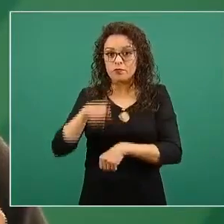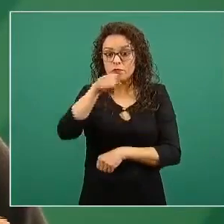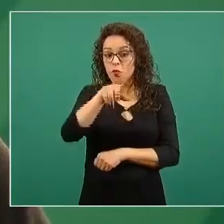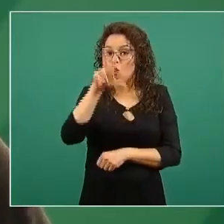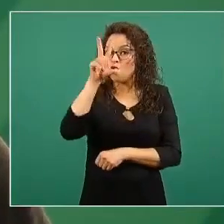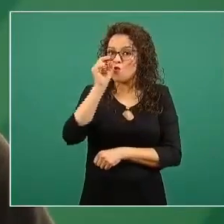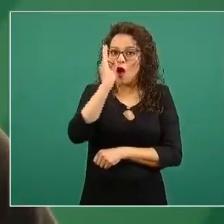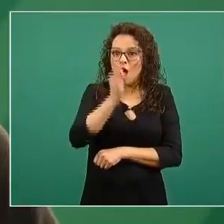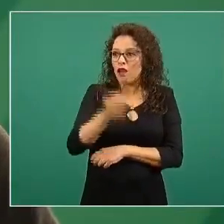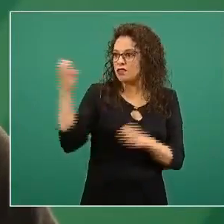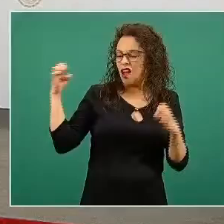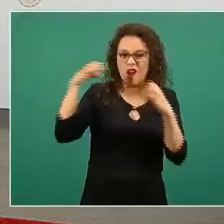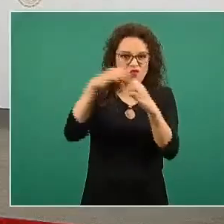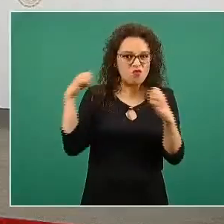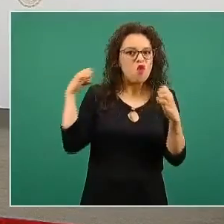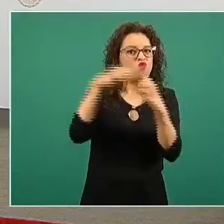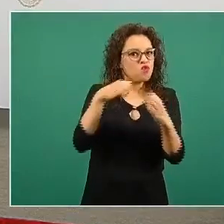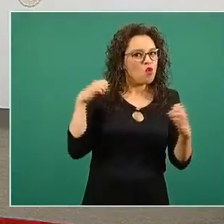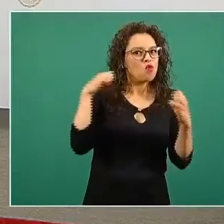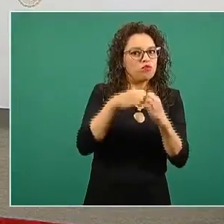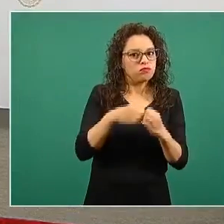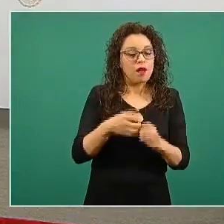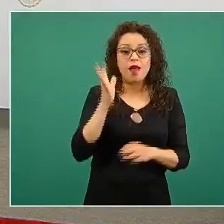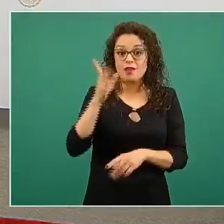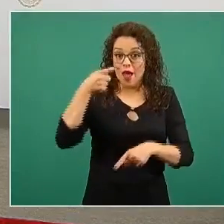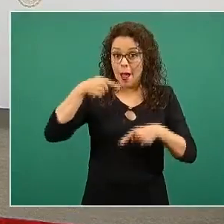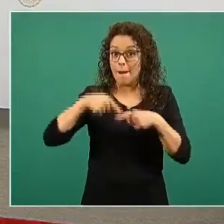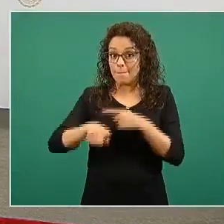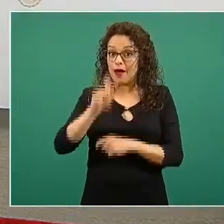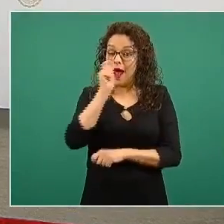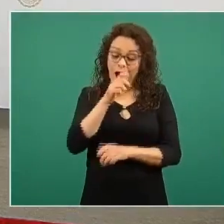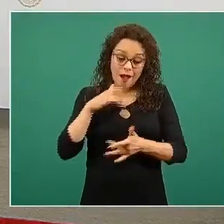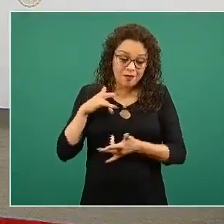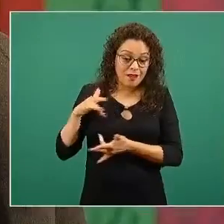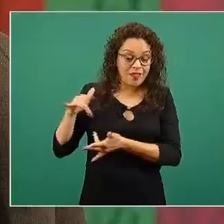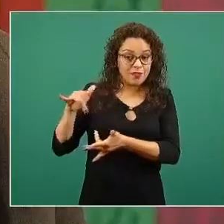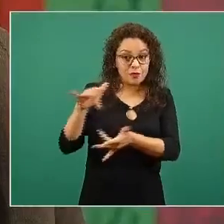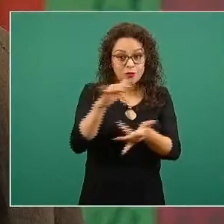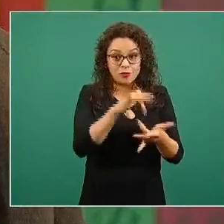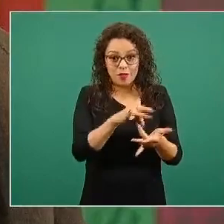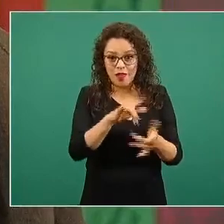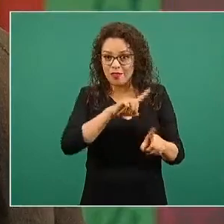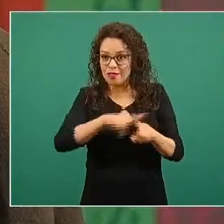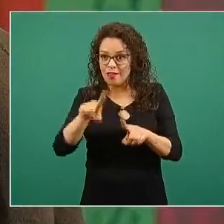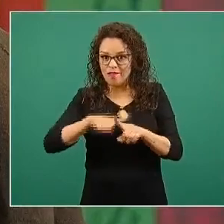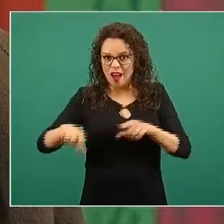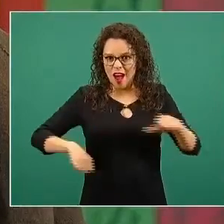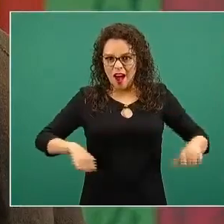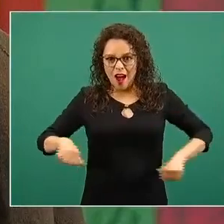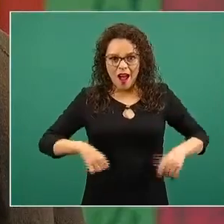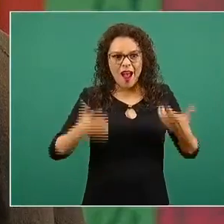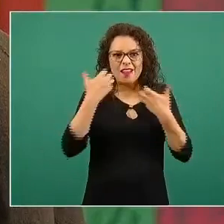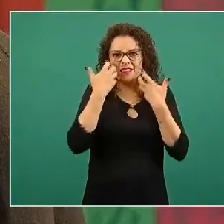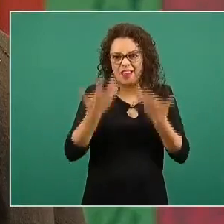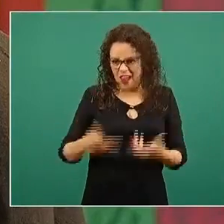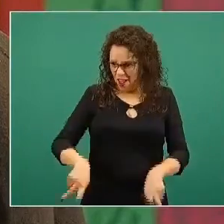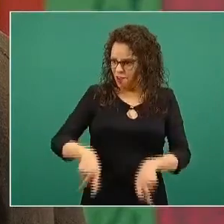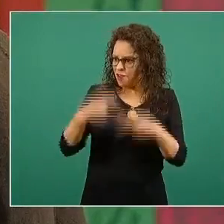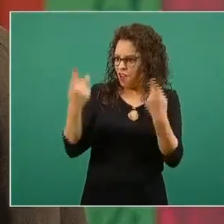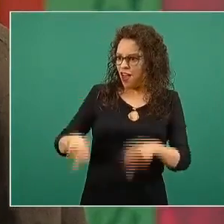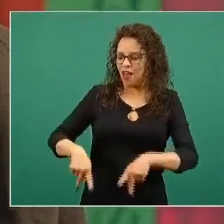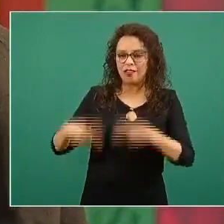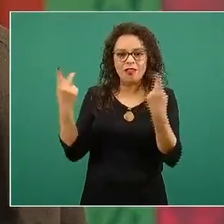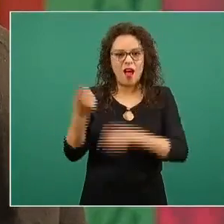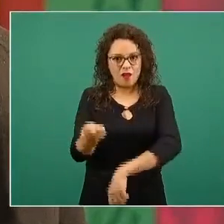ocurriendo ciertas acciones, sobre todo en redes sociales, en donde están empezando a querer ofrecer las